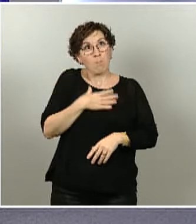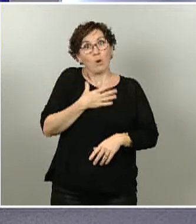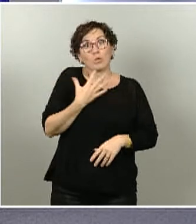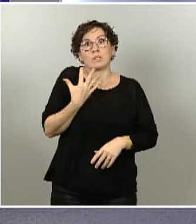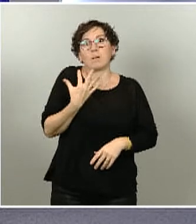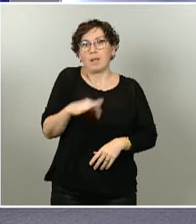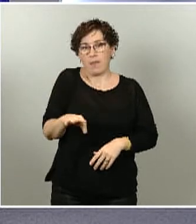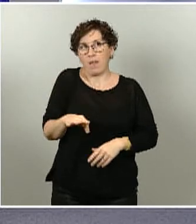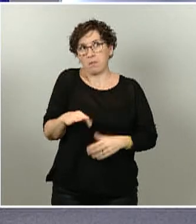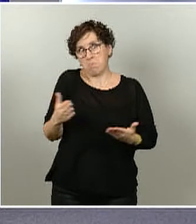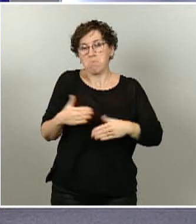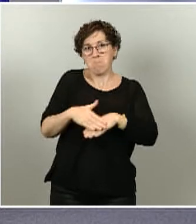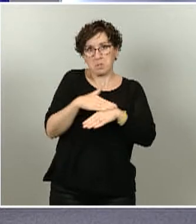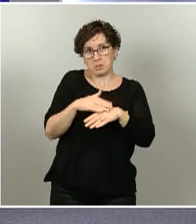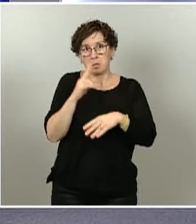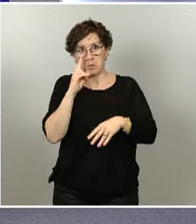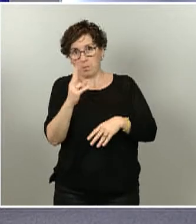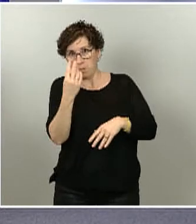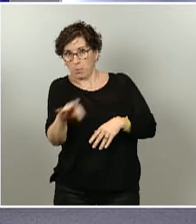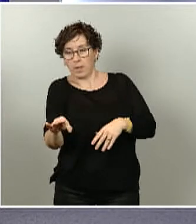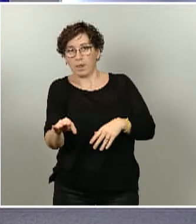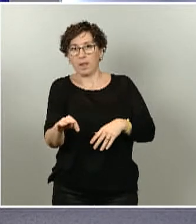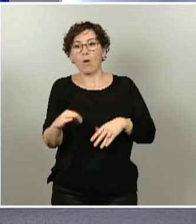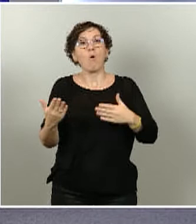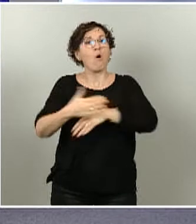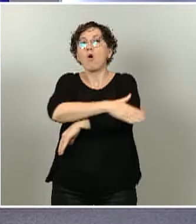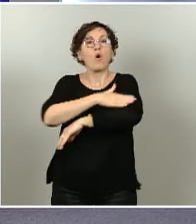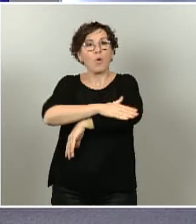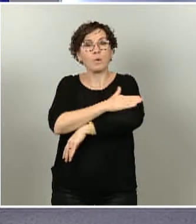Gobierno pondrá pronto sobre la mesa una fórmula?